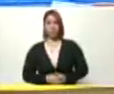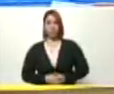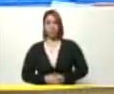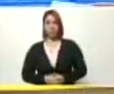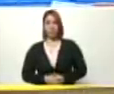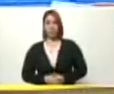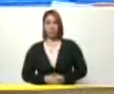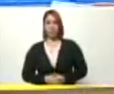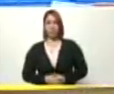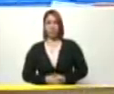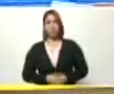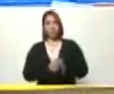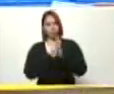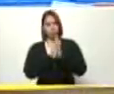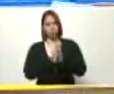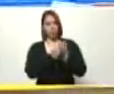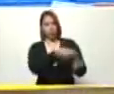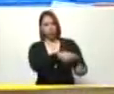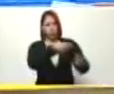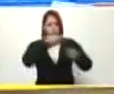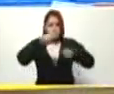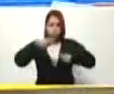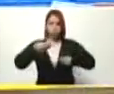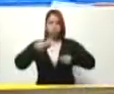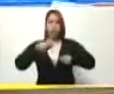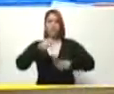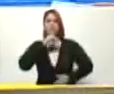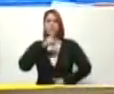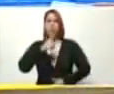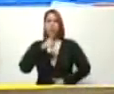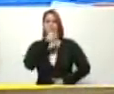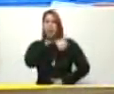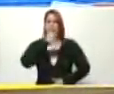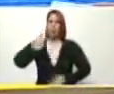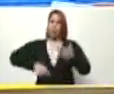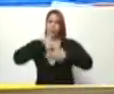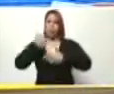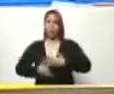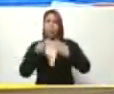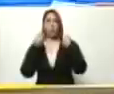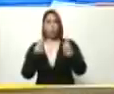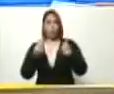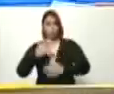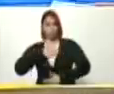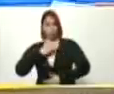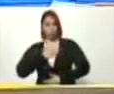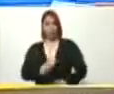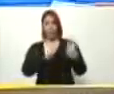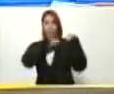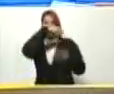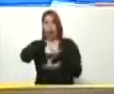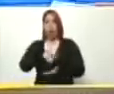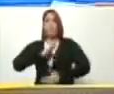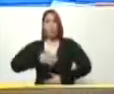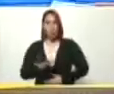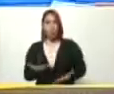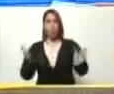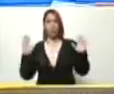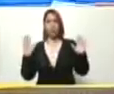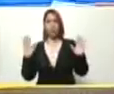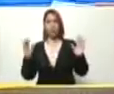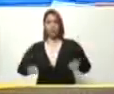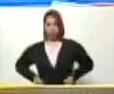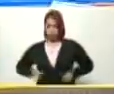quiero tener un informe de cada uno de esos proyectos para, como jefe de Estado, bueno, poner la